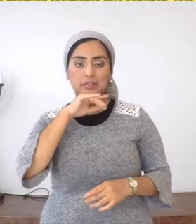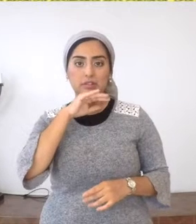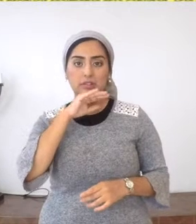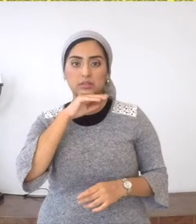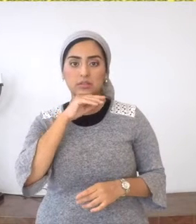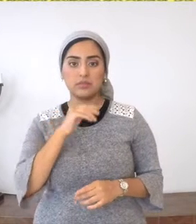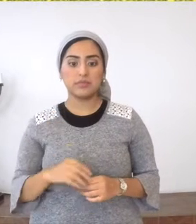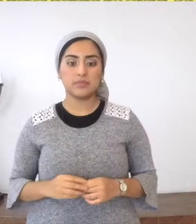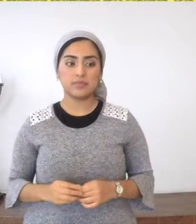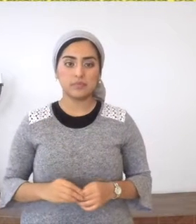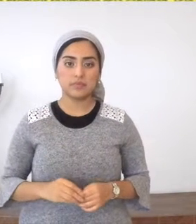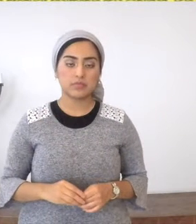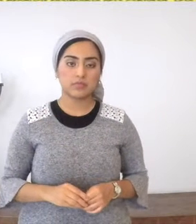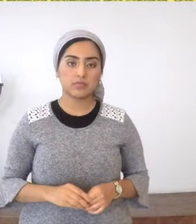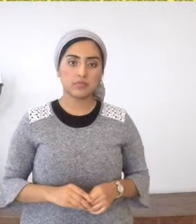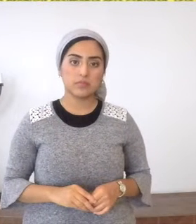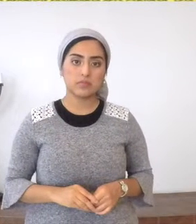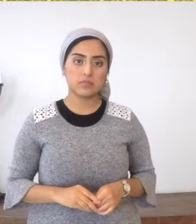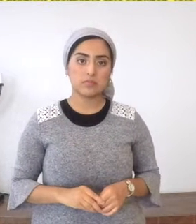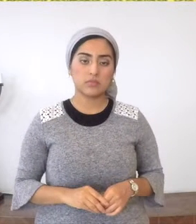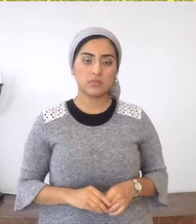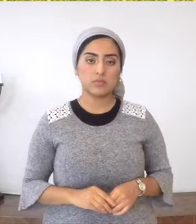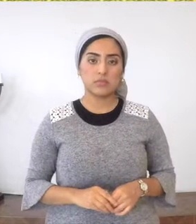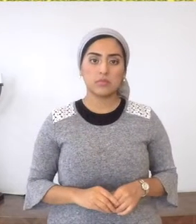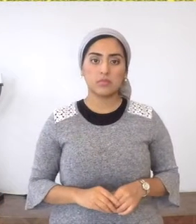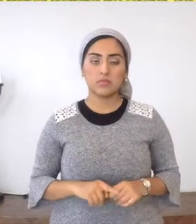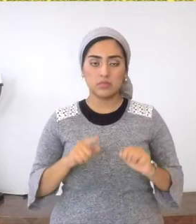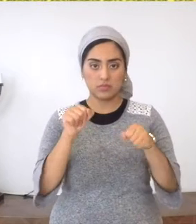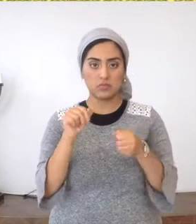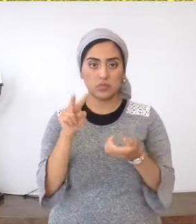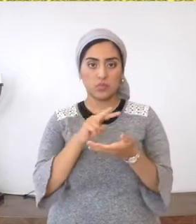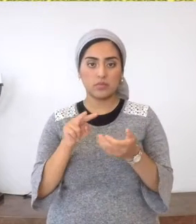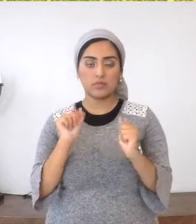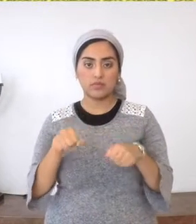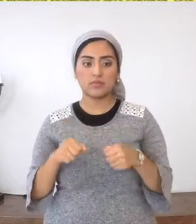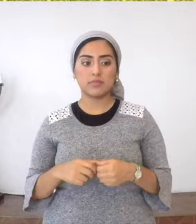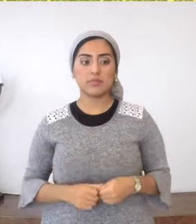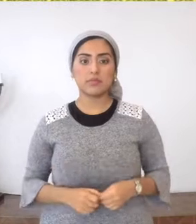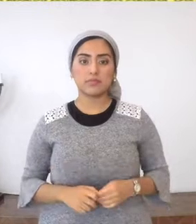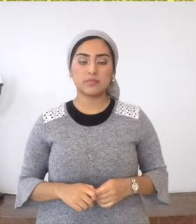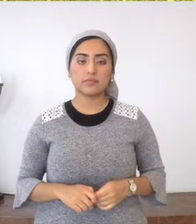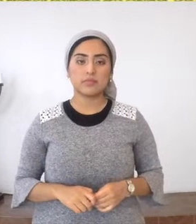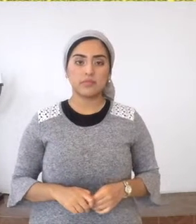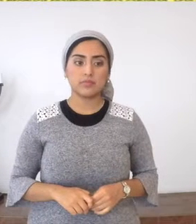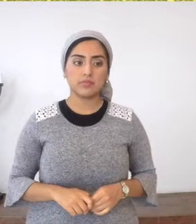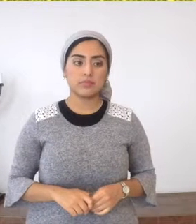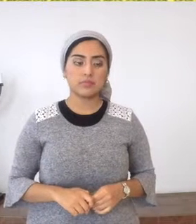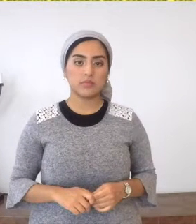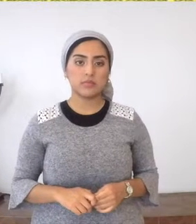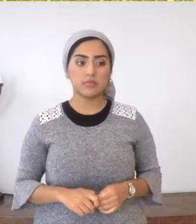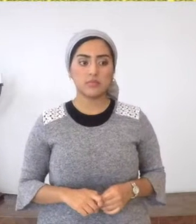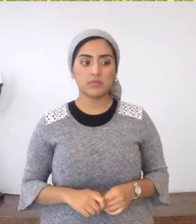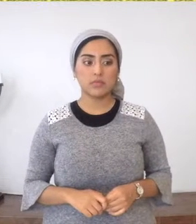purificar A los que Estuvieron impuros Para la abundancia Por un cadáver Dejo para que lean